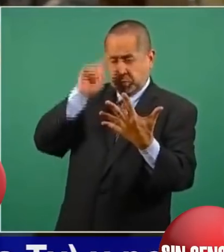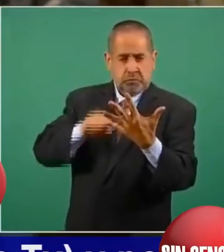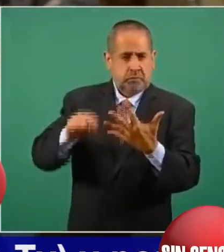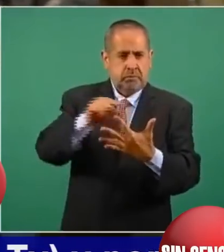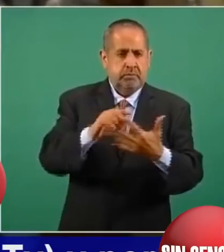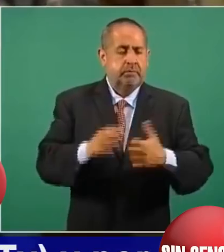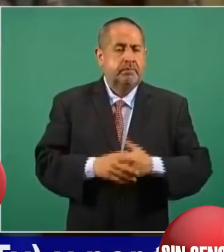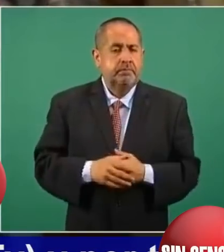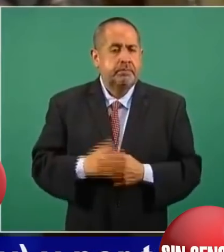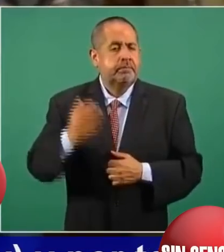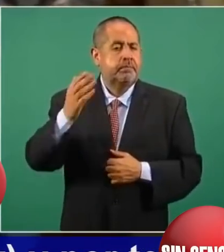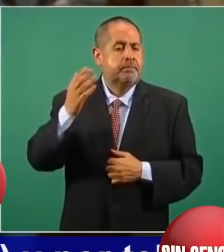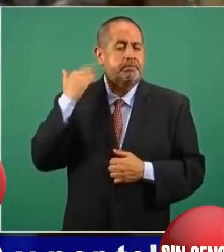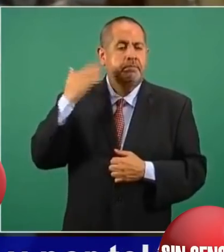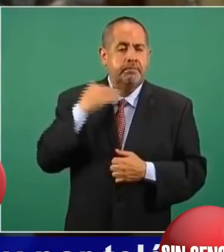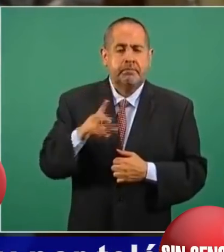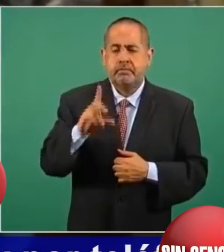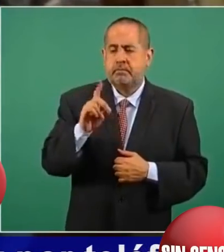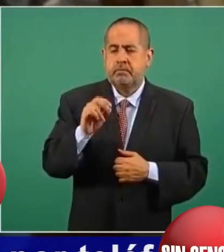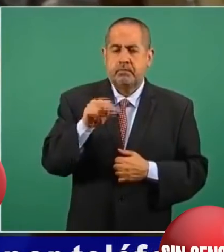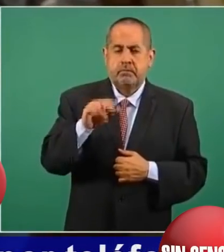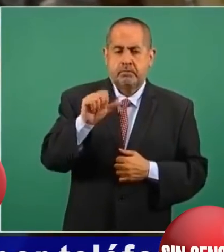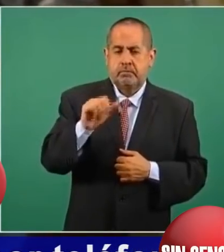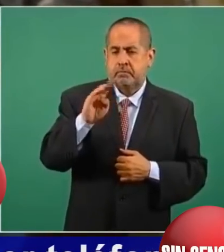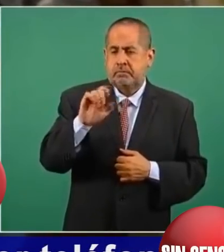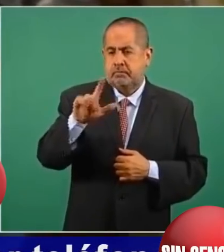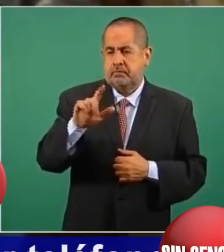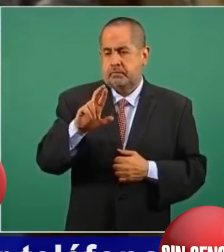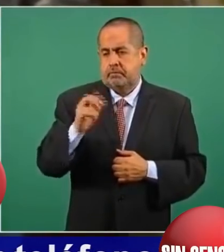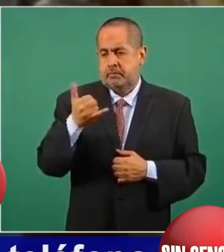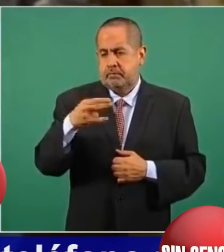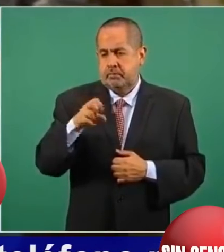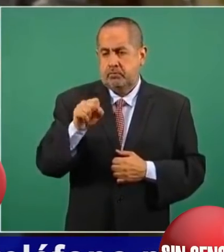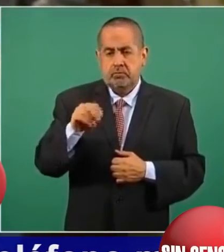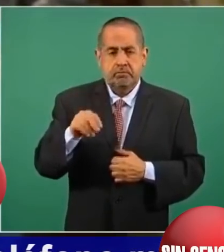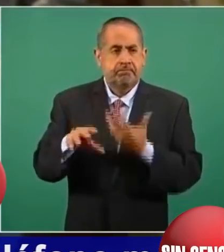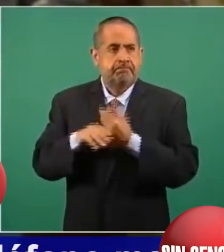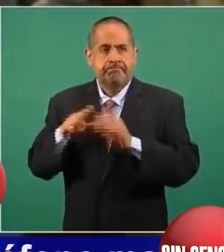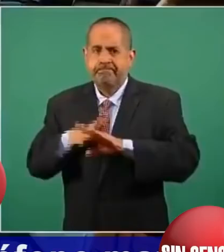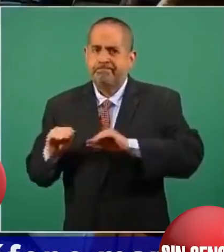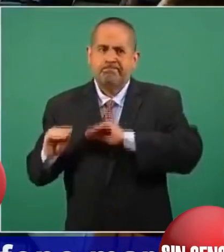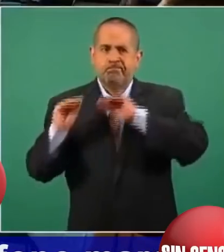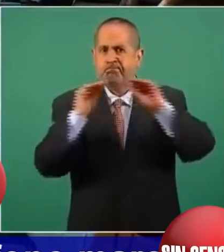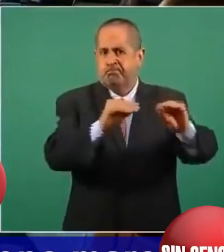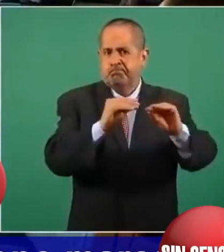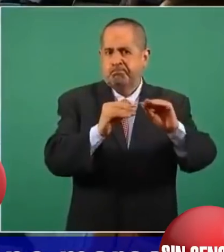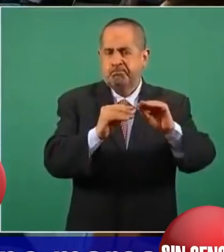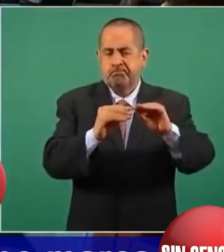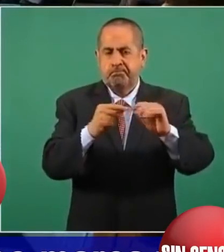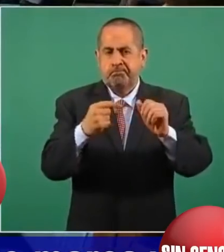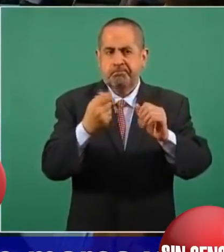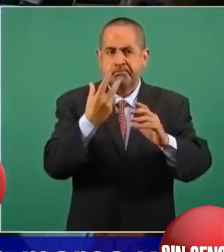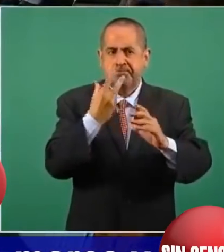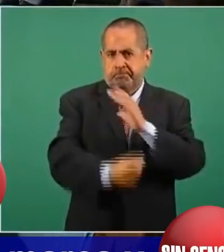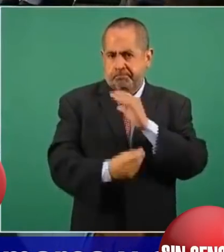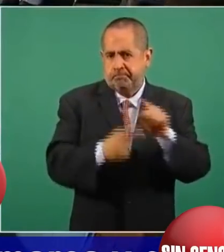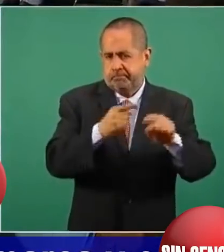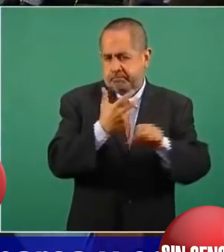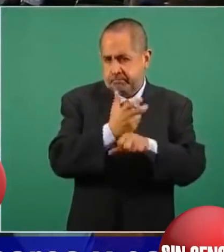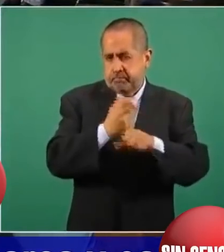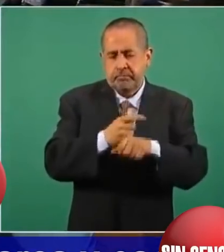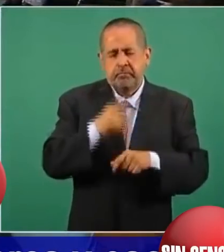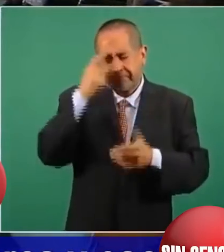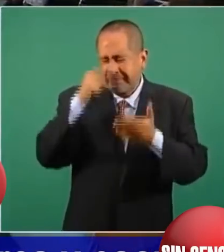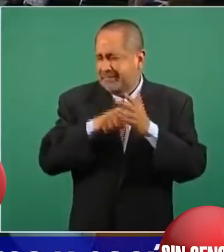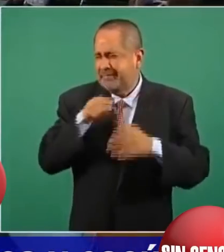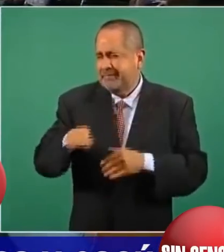Don Abel Reynoso, que es un peronista exiliado en los Estados Unidos de Norteamérica, creo que a veces tienen que venir, es argentino